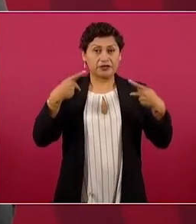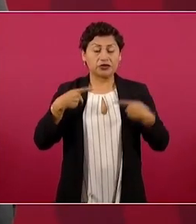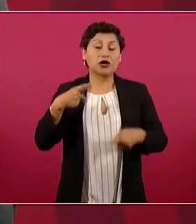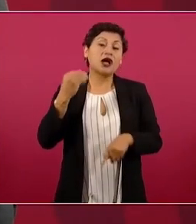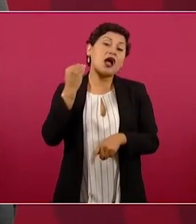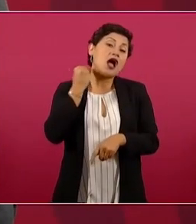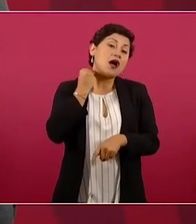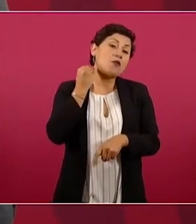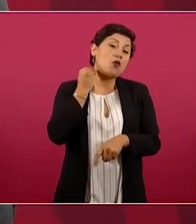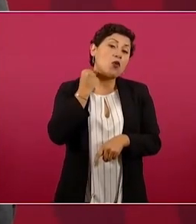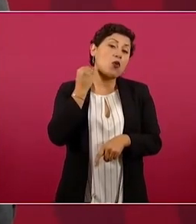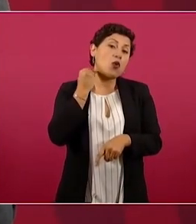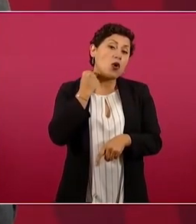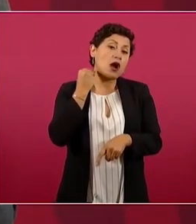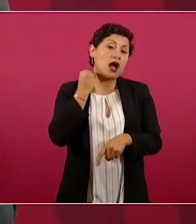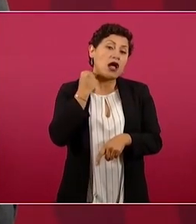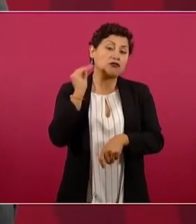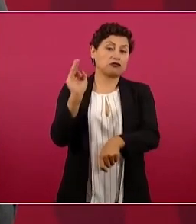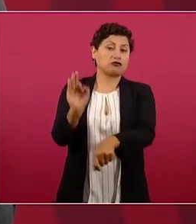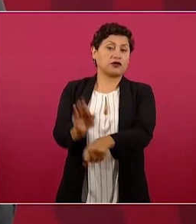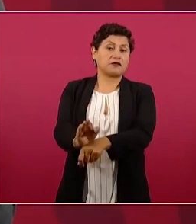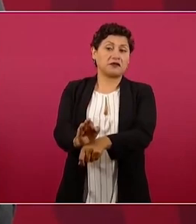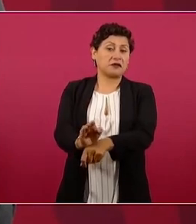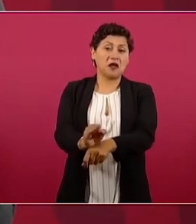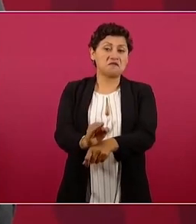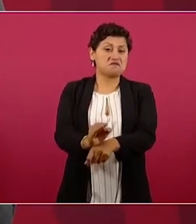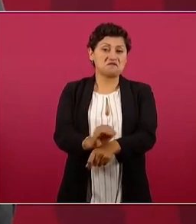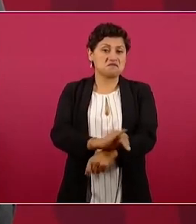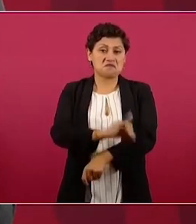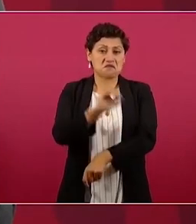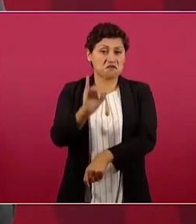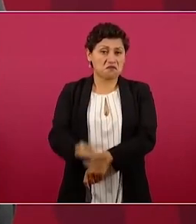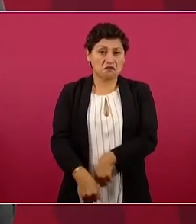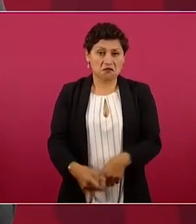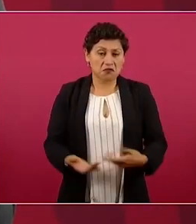abogados que los defiendan,